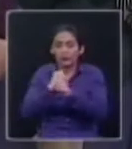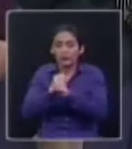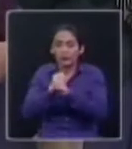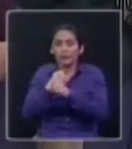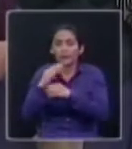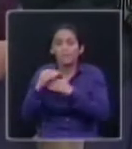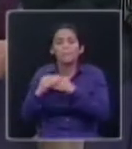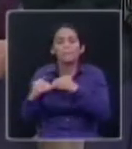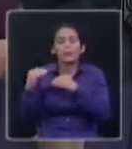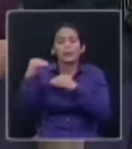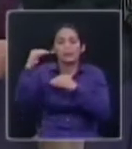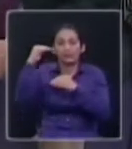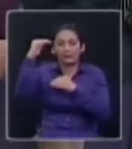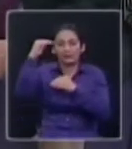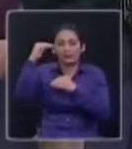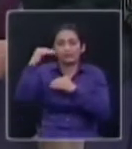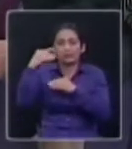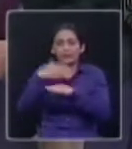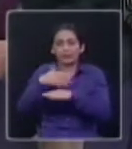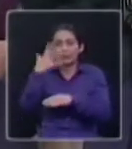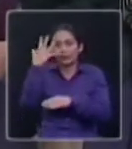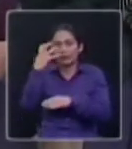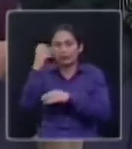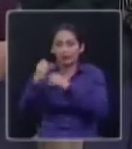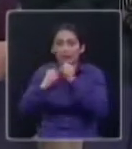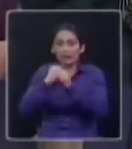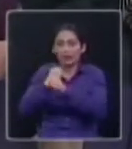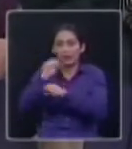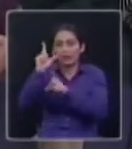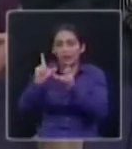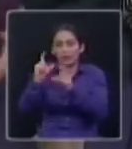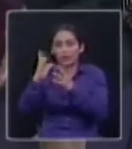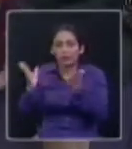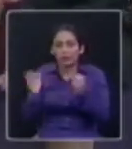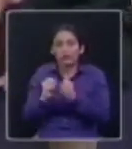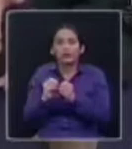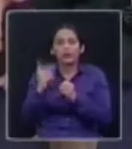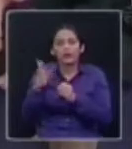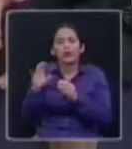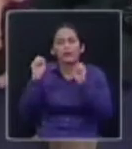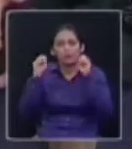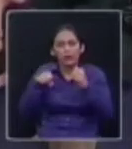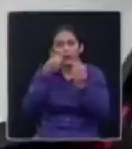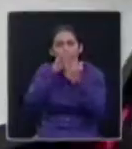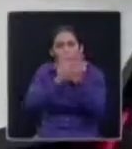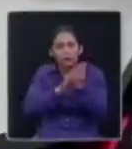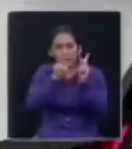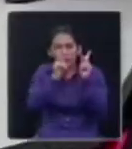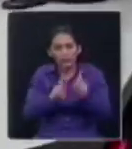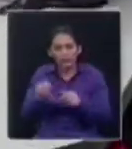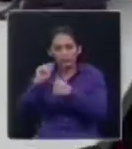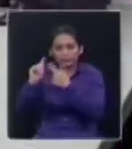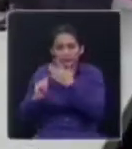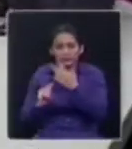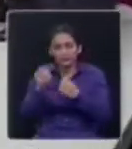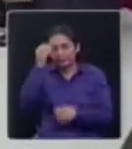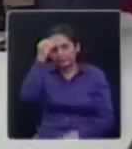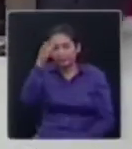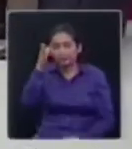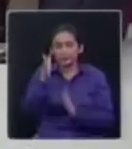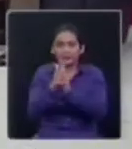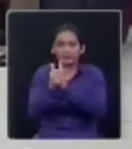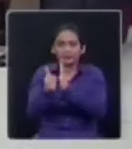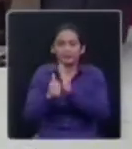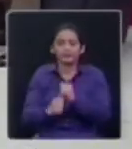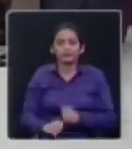15 años, pero ya dirige portfolio, cartera okay, y claro. programa, no claro, proyecto. Claro. Perfecto. Bueno, como lo mencioné, ustedes van